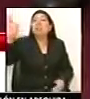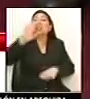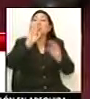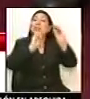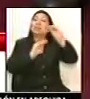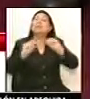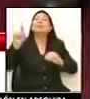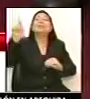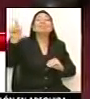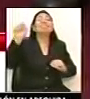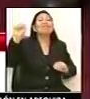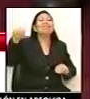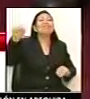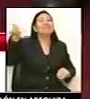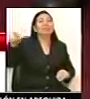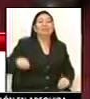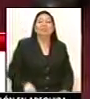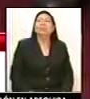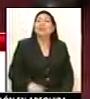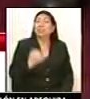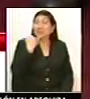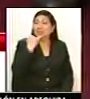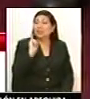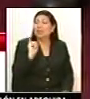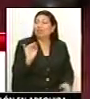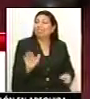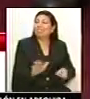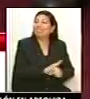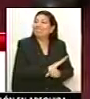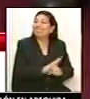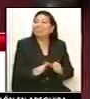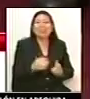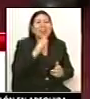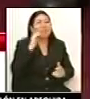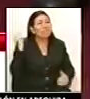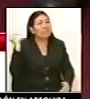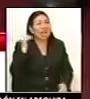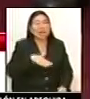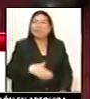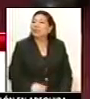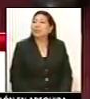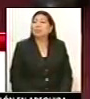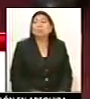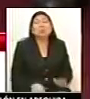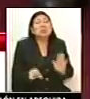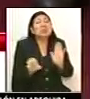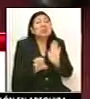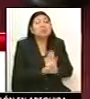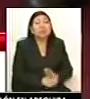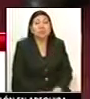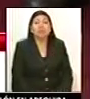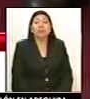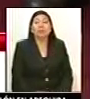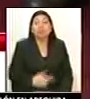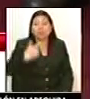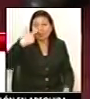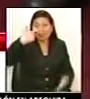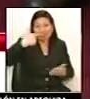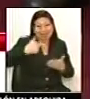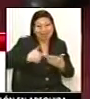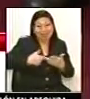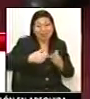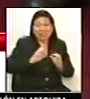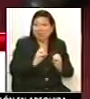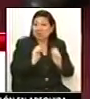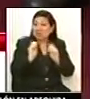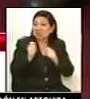dicen informaciones que son absolutamente falsas. Por ejemplo, en el caso del petróleo, que si